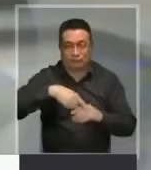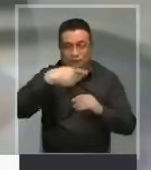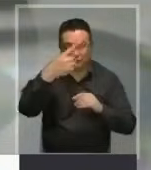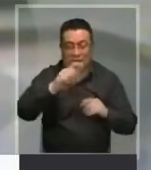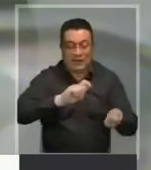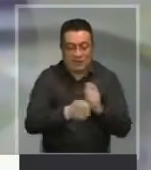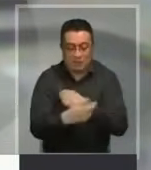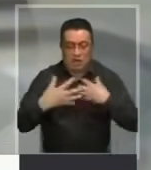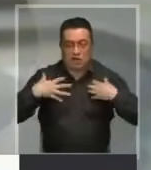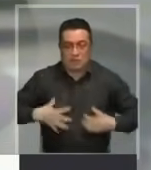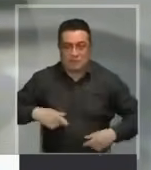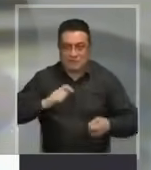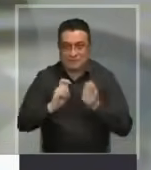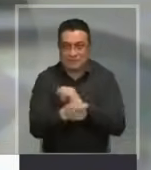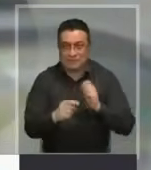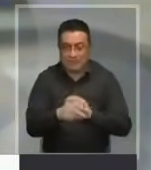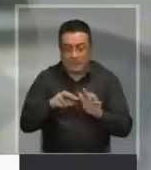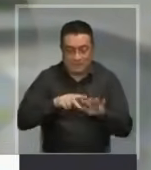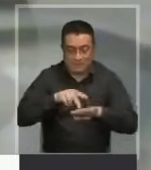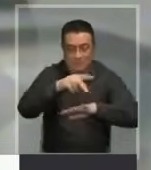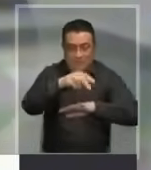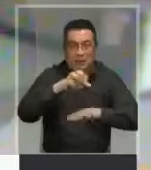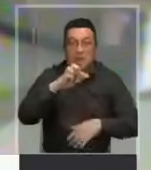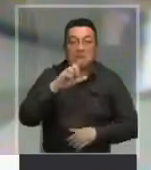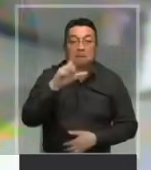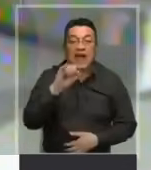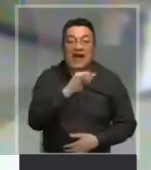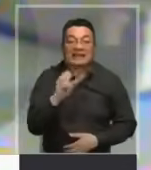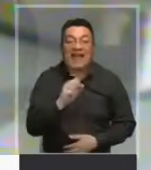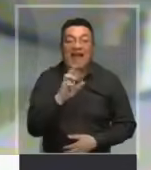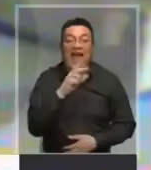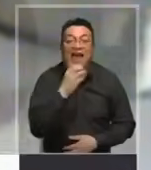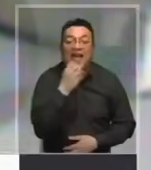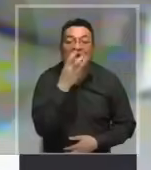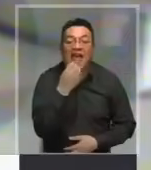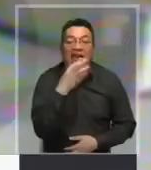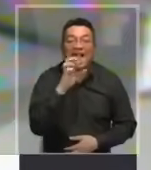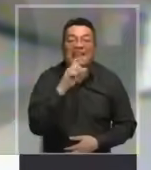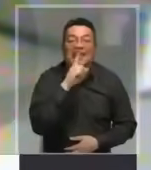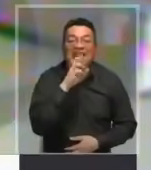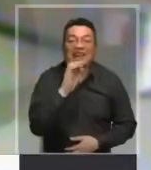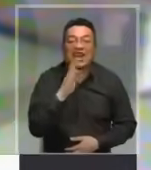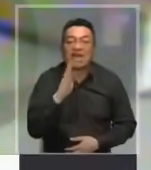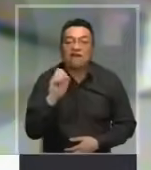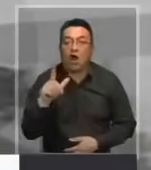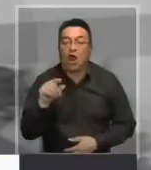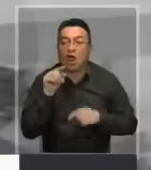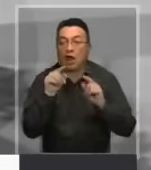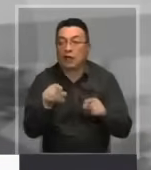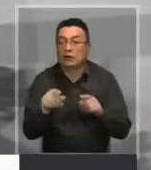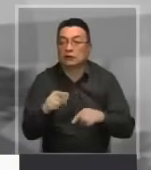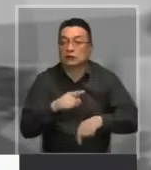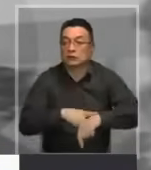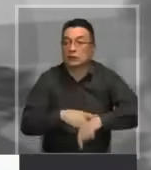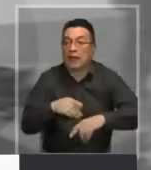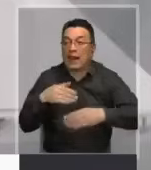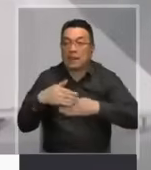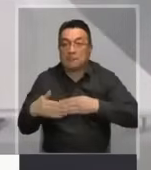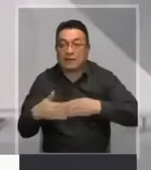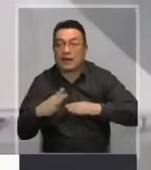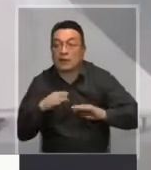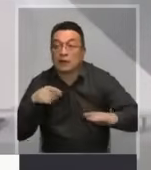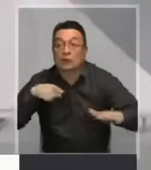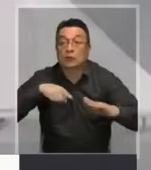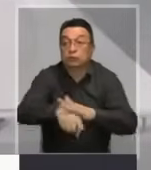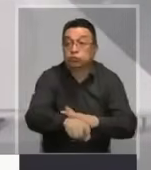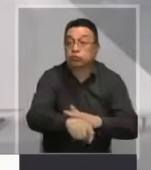de ropa. La escala de ingreso al mall Plaza Trébol. 15 horas, 17 minutos, 21 segundos. Una larga entrada al